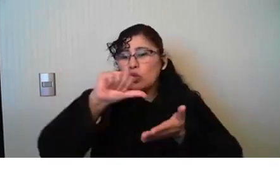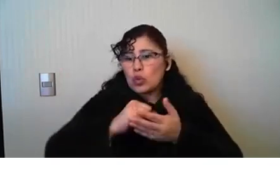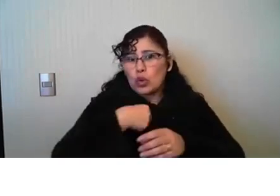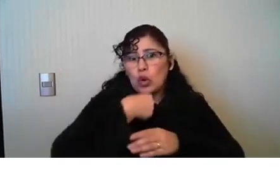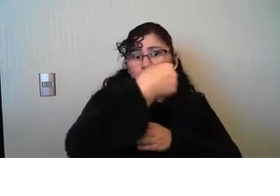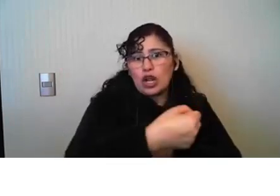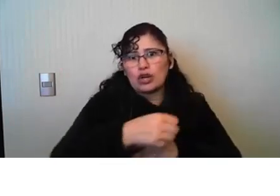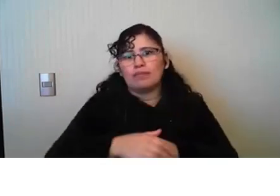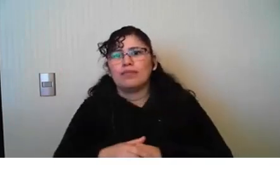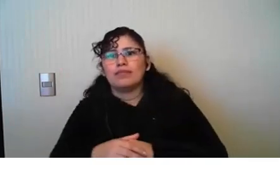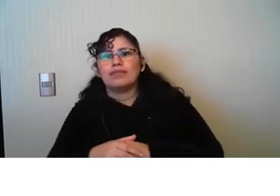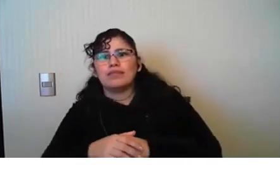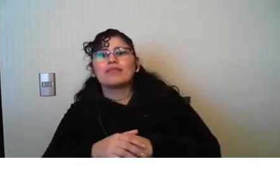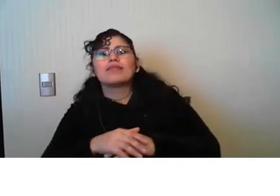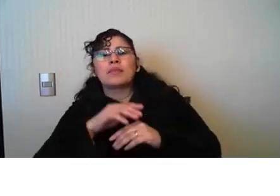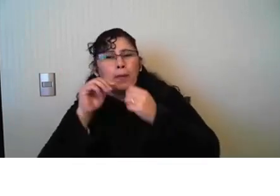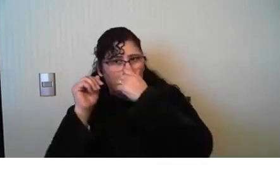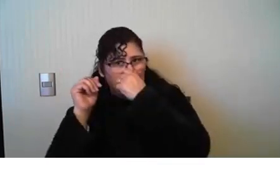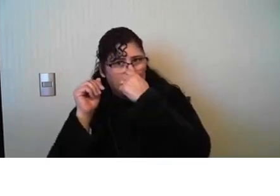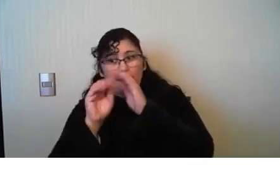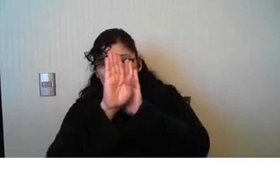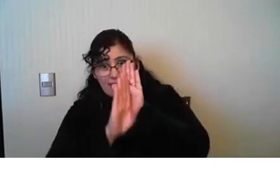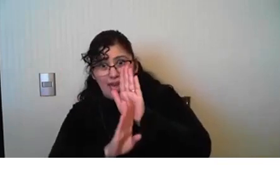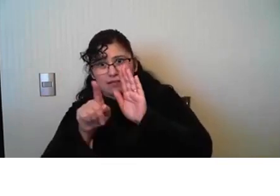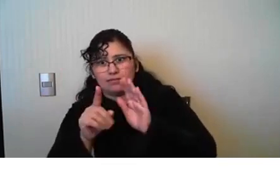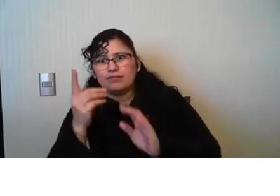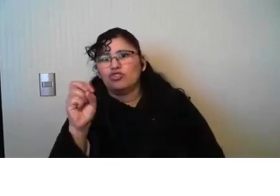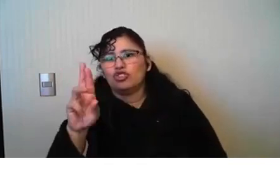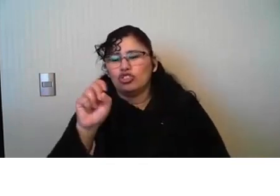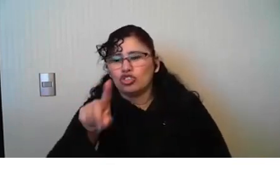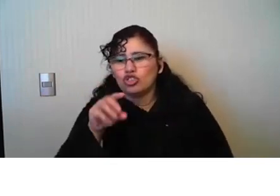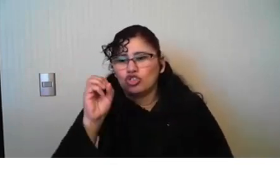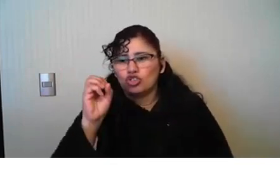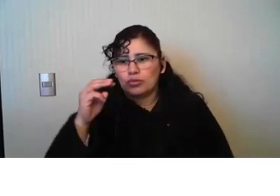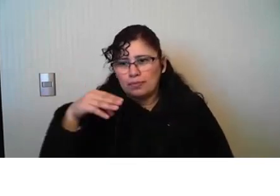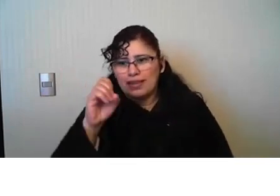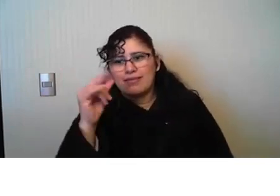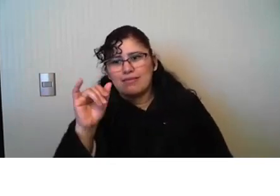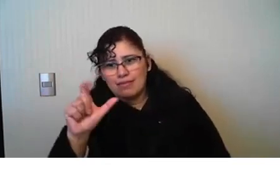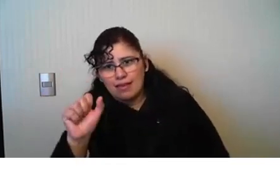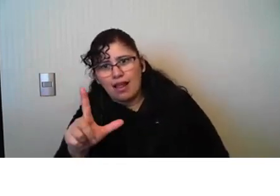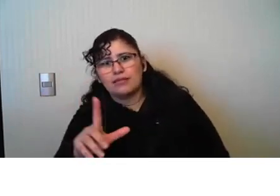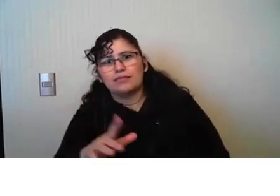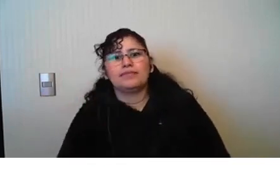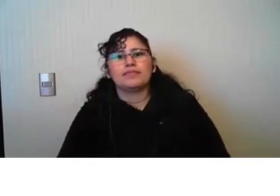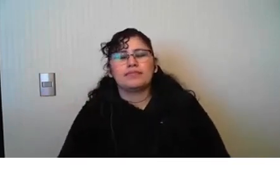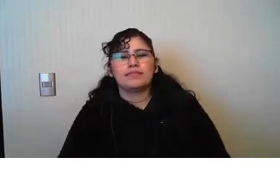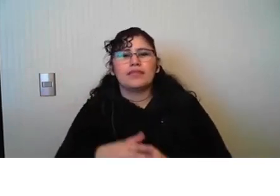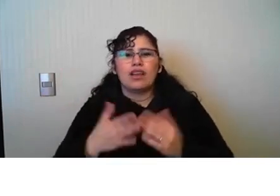de núcleos, que aquí se observa solamente el que está en posición más dorsal, que es el dorso medial. Dorsal por la